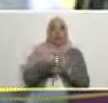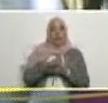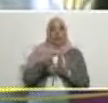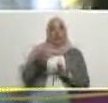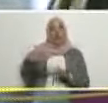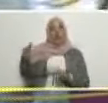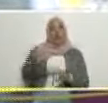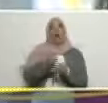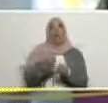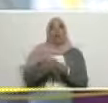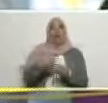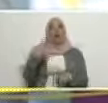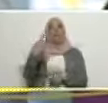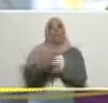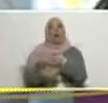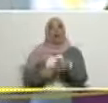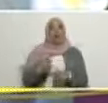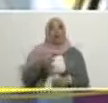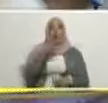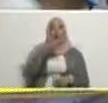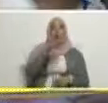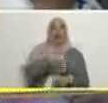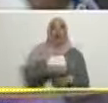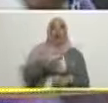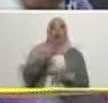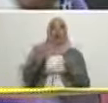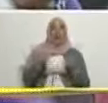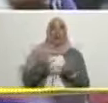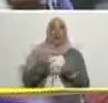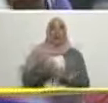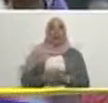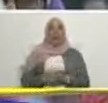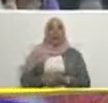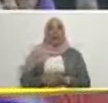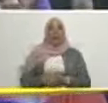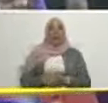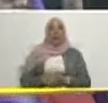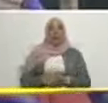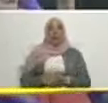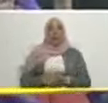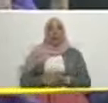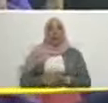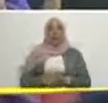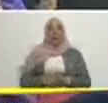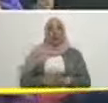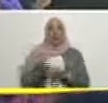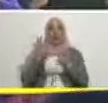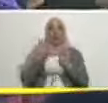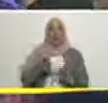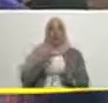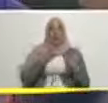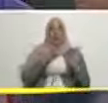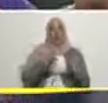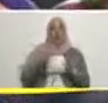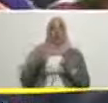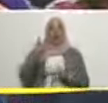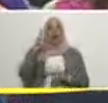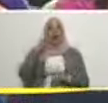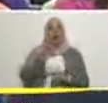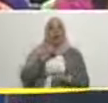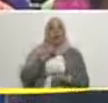luego por parroquia, por municipio, por estado y hasta a nivel nacional, ha sido posible porque se ha venido fortaleciendo esa organización